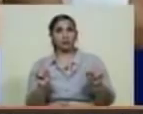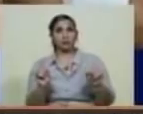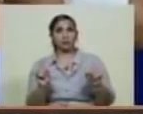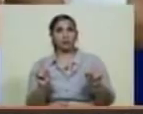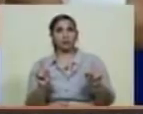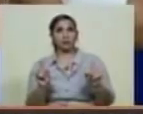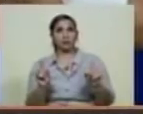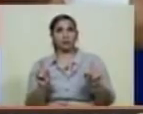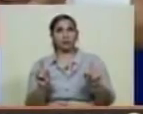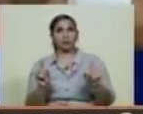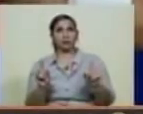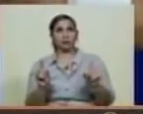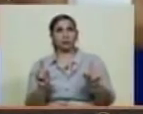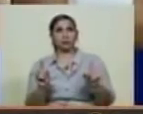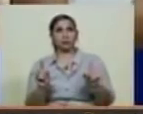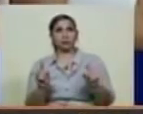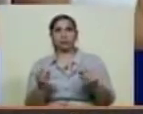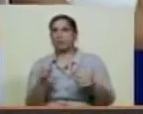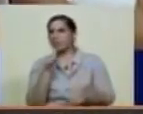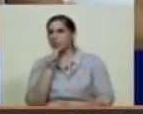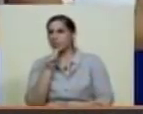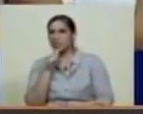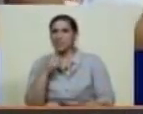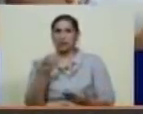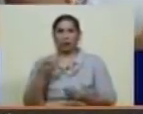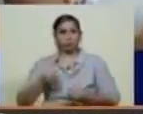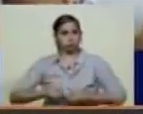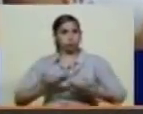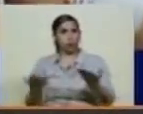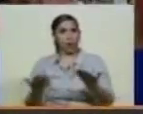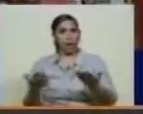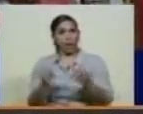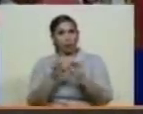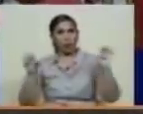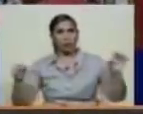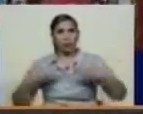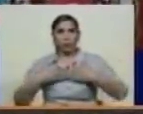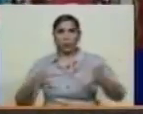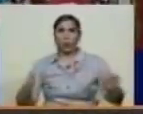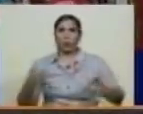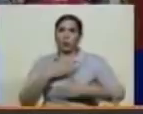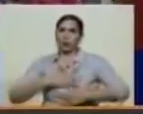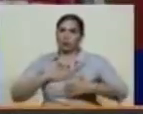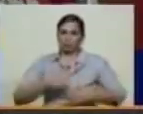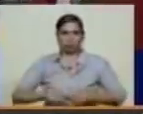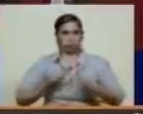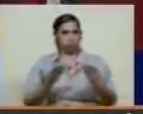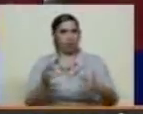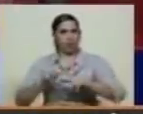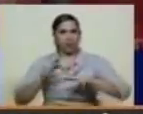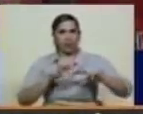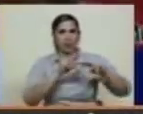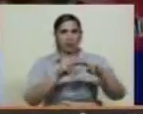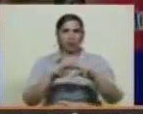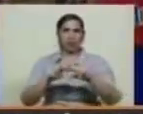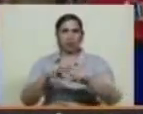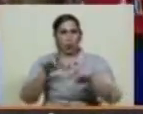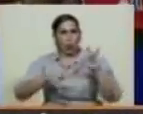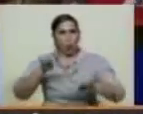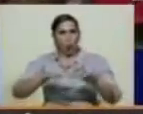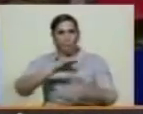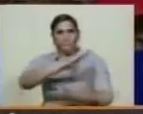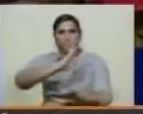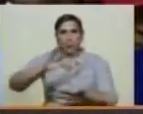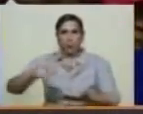entre los que se le atiende y se le da educación pública de calidad, que se le entrega a los niños y a las niñas una computadora a